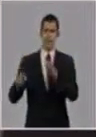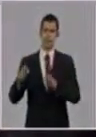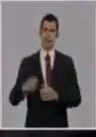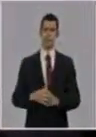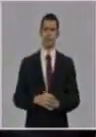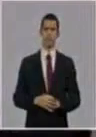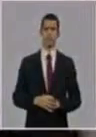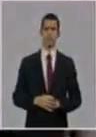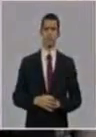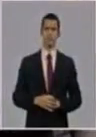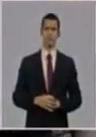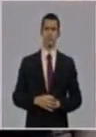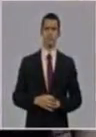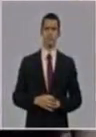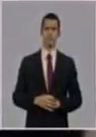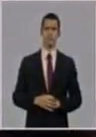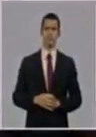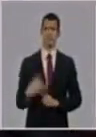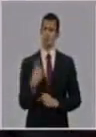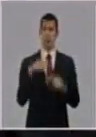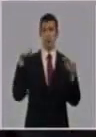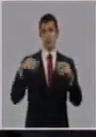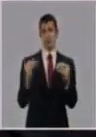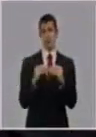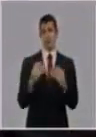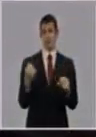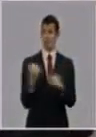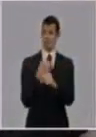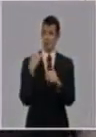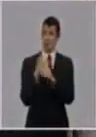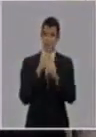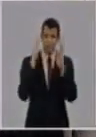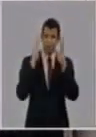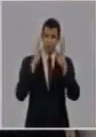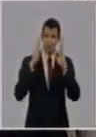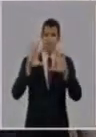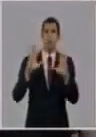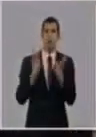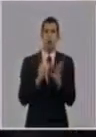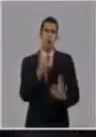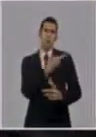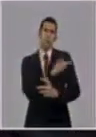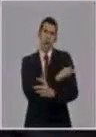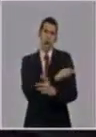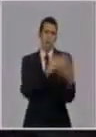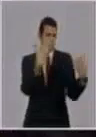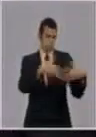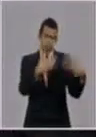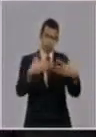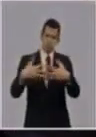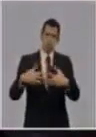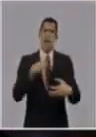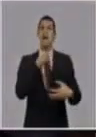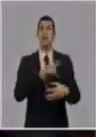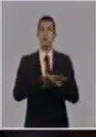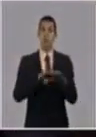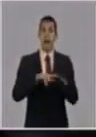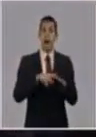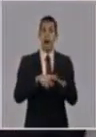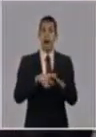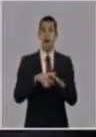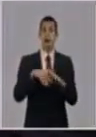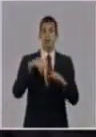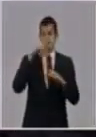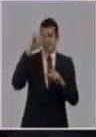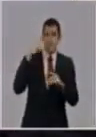Exacto, nosotros ahora trabajamos intensamente en el escalado de la producción de dosis de vacuna para lograr que en el segundo semestre del